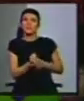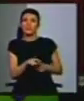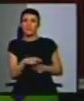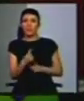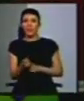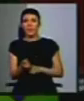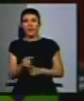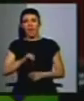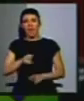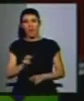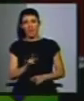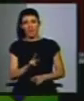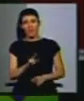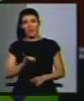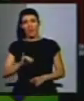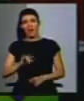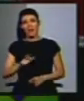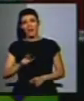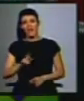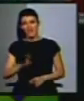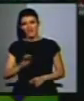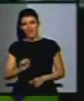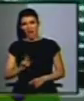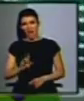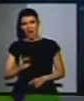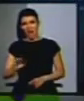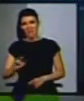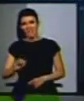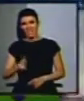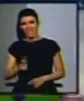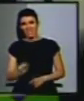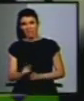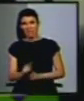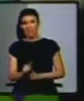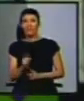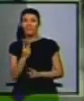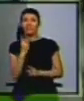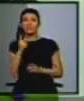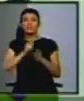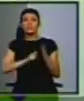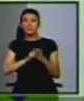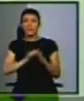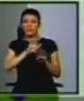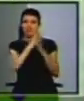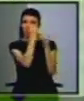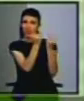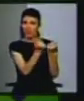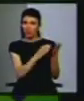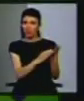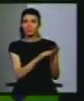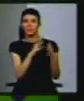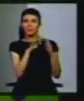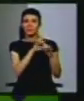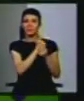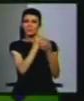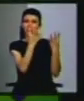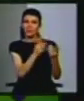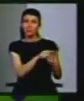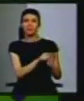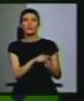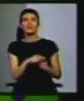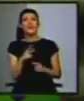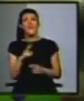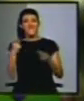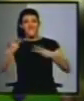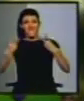Garriga Bromblum lleva 22 meses tras las rejas. Decenas de viñamarinos son sus víctimas. Fue